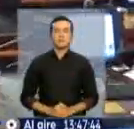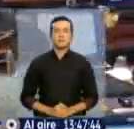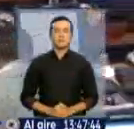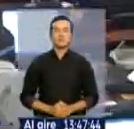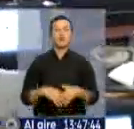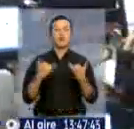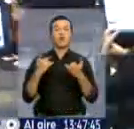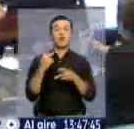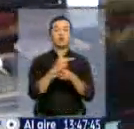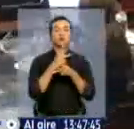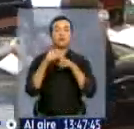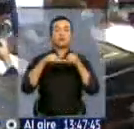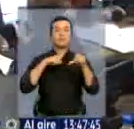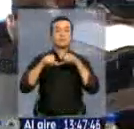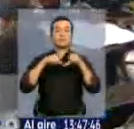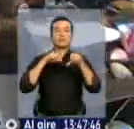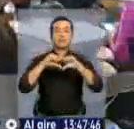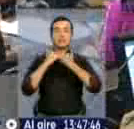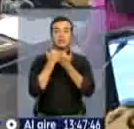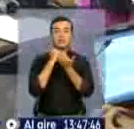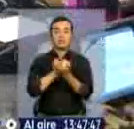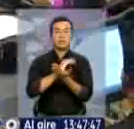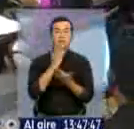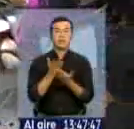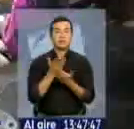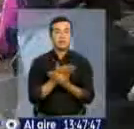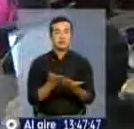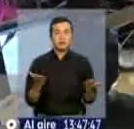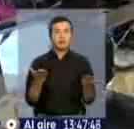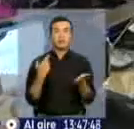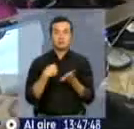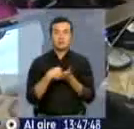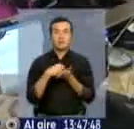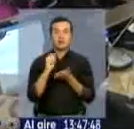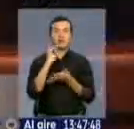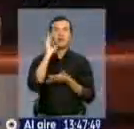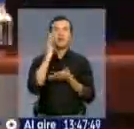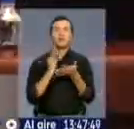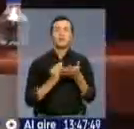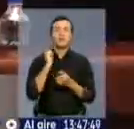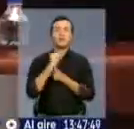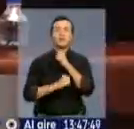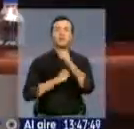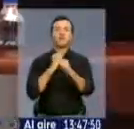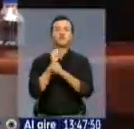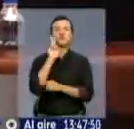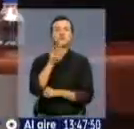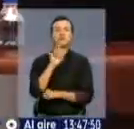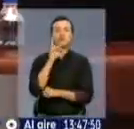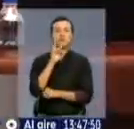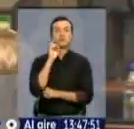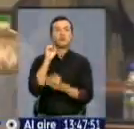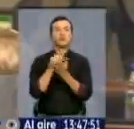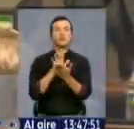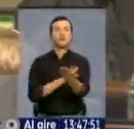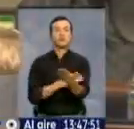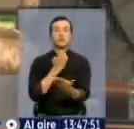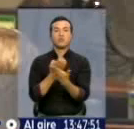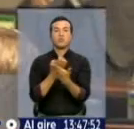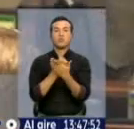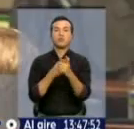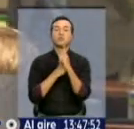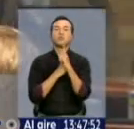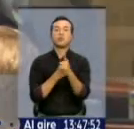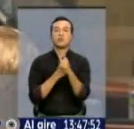Hoy el Consejo de Administración Legislativa de la Asamblea Nacional calificará la Proforma 2018 y el proyecto económico urgente.